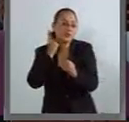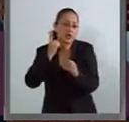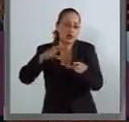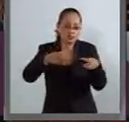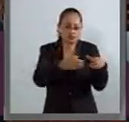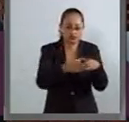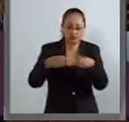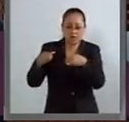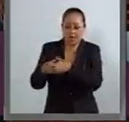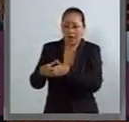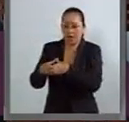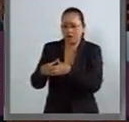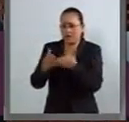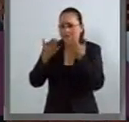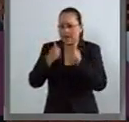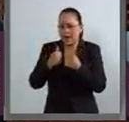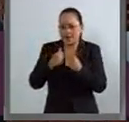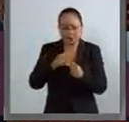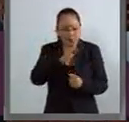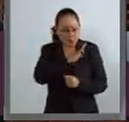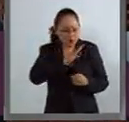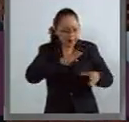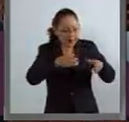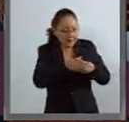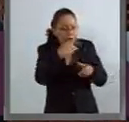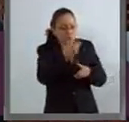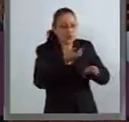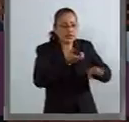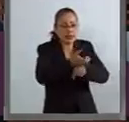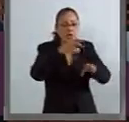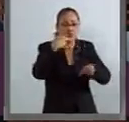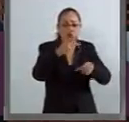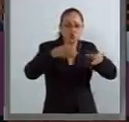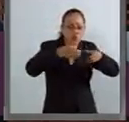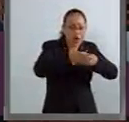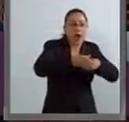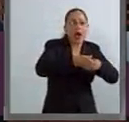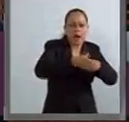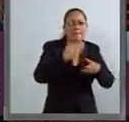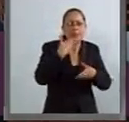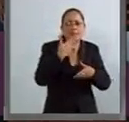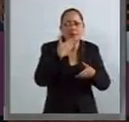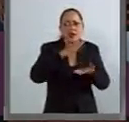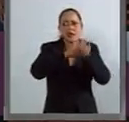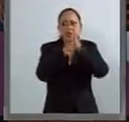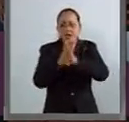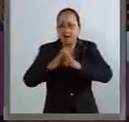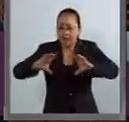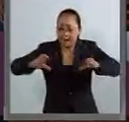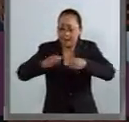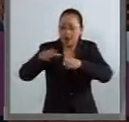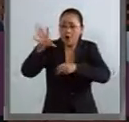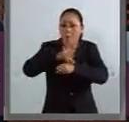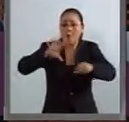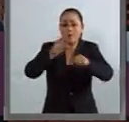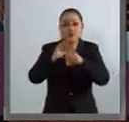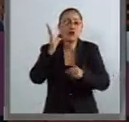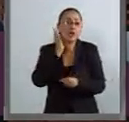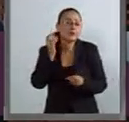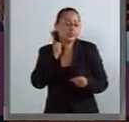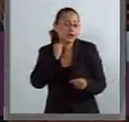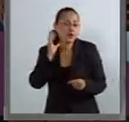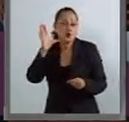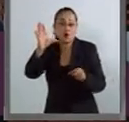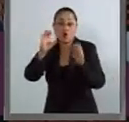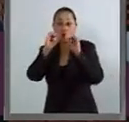en lo individual el legislador en su distrito, en su estado? Y esto es algo muy complicado, pero que en la ciencia política lo hemos estudiado muy a